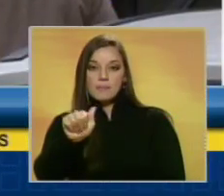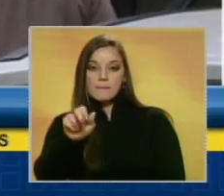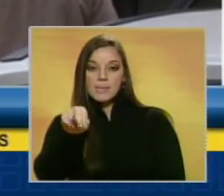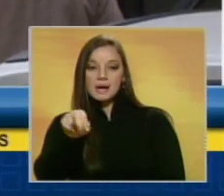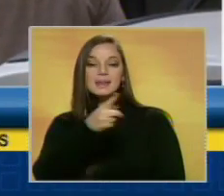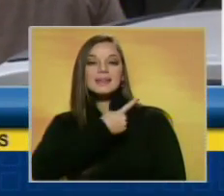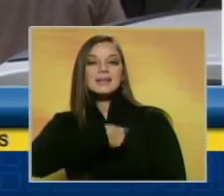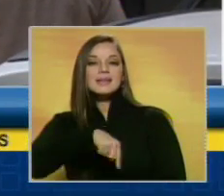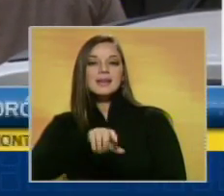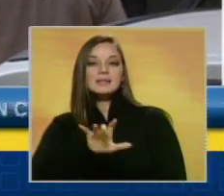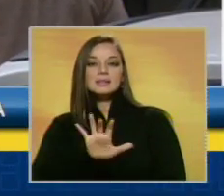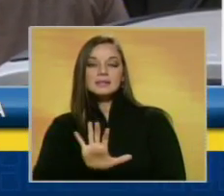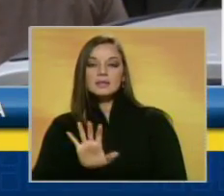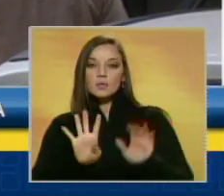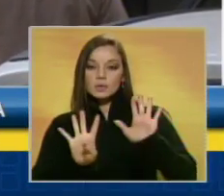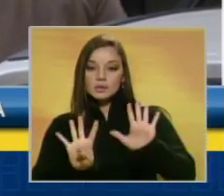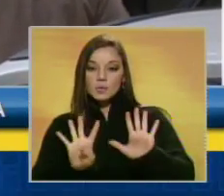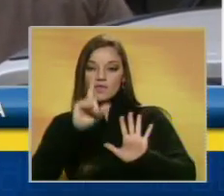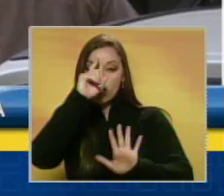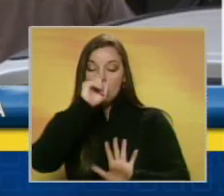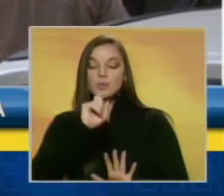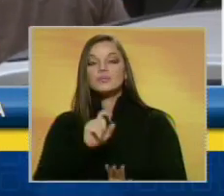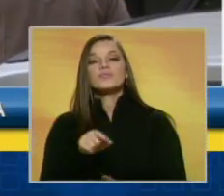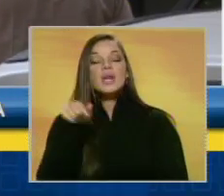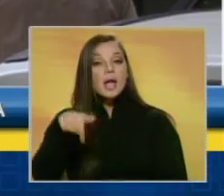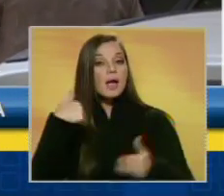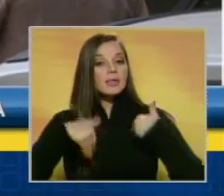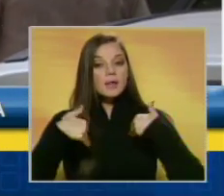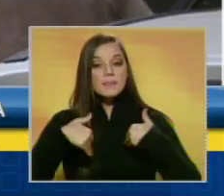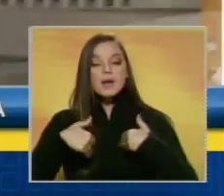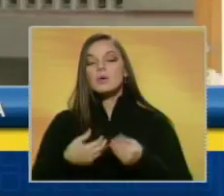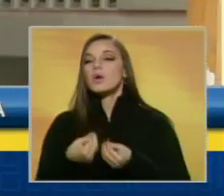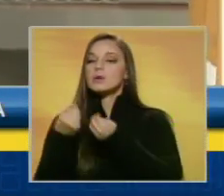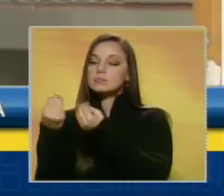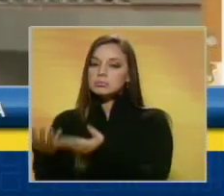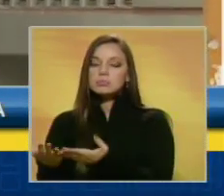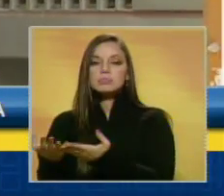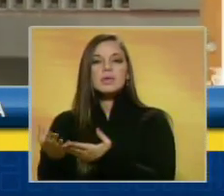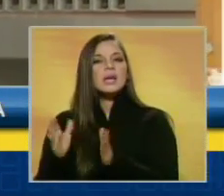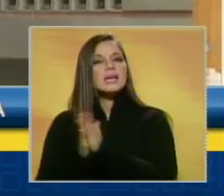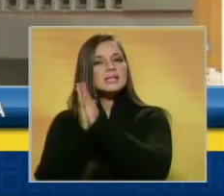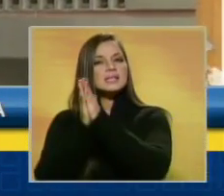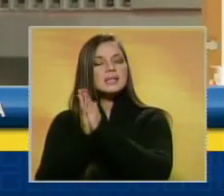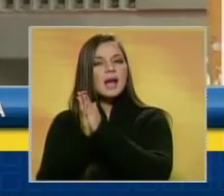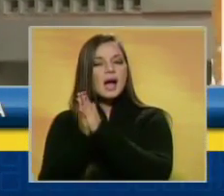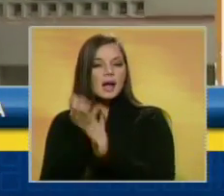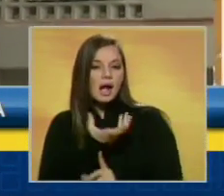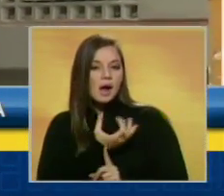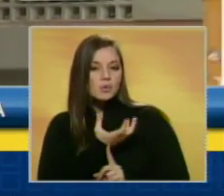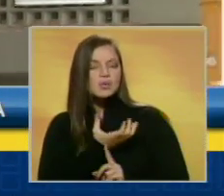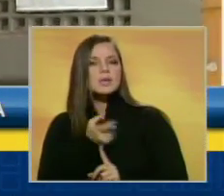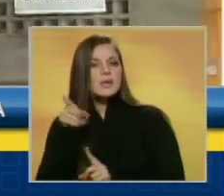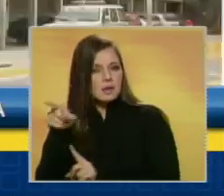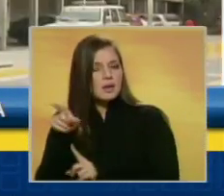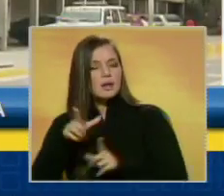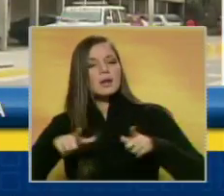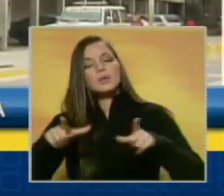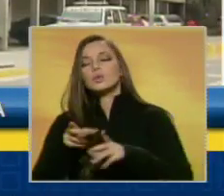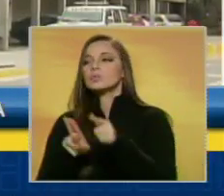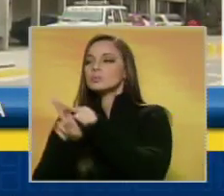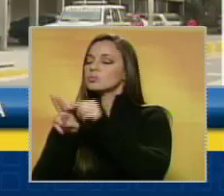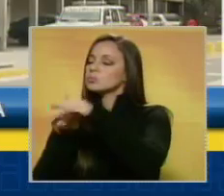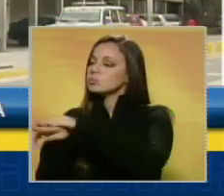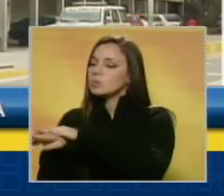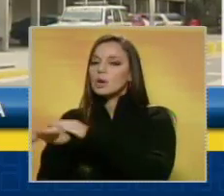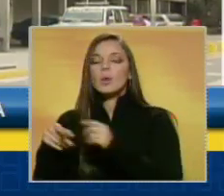59 años. Este miércoles entregó su guardia en el Centro de Coordinación Policial de San Agustín. Dejó su arma de reglamento en resguardo